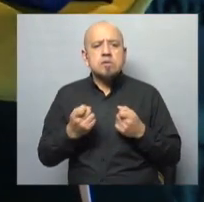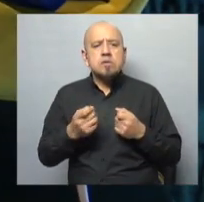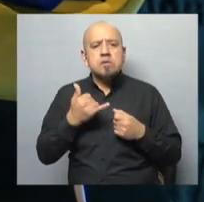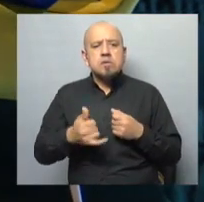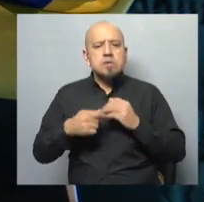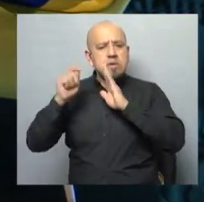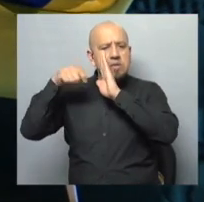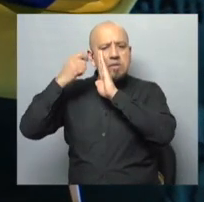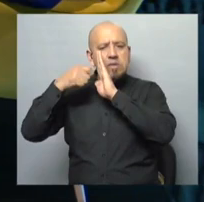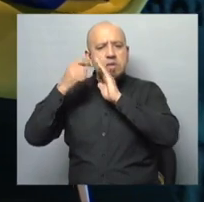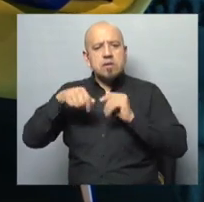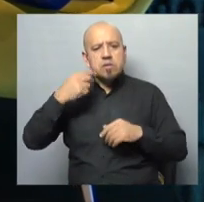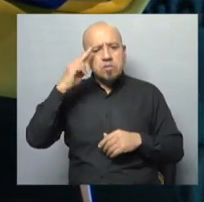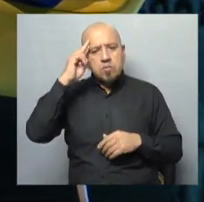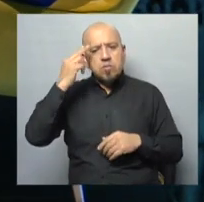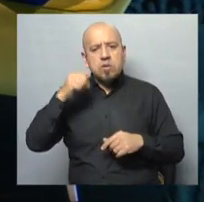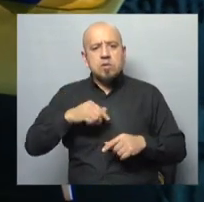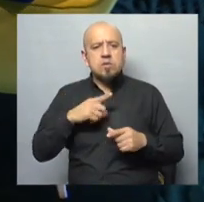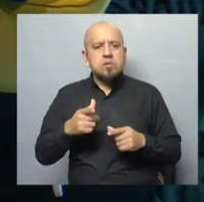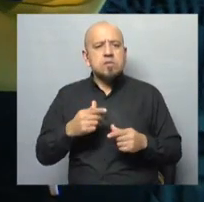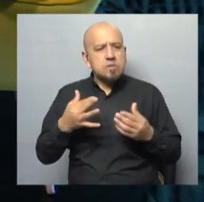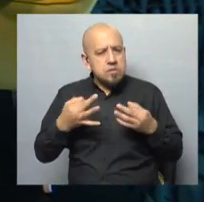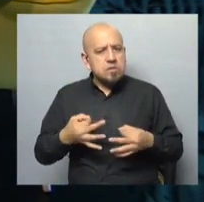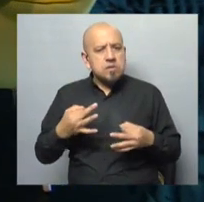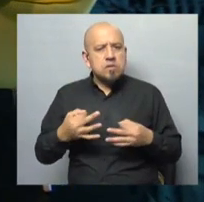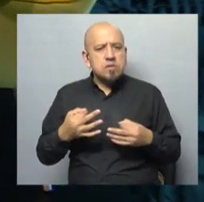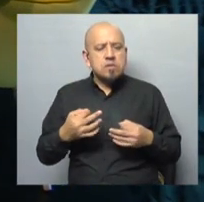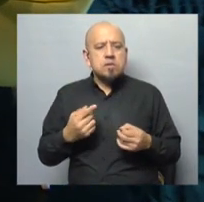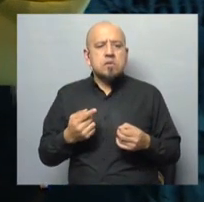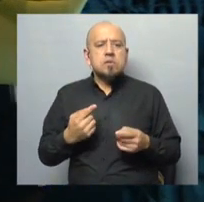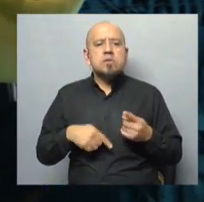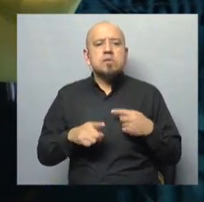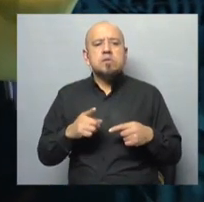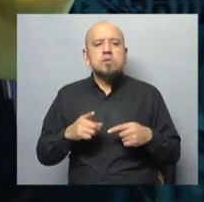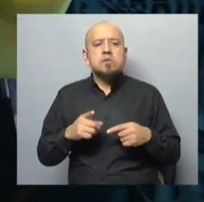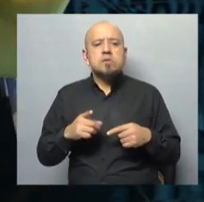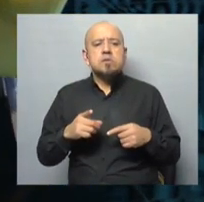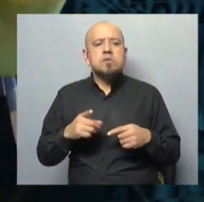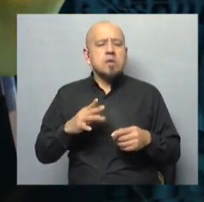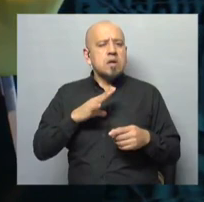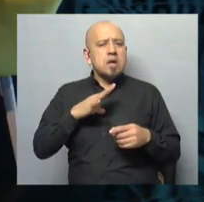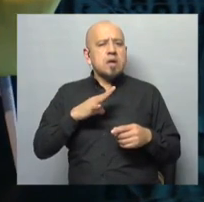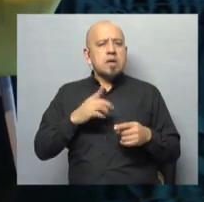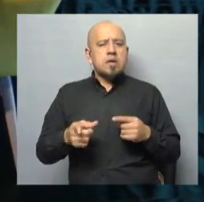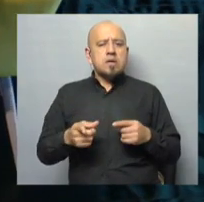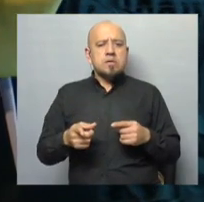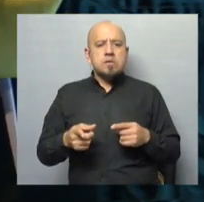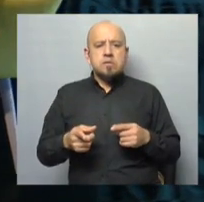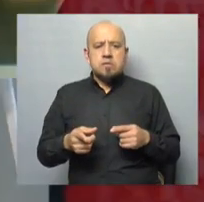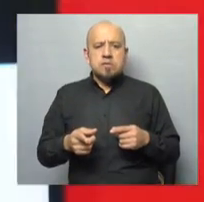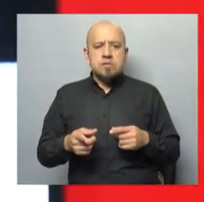nacional de verdad lo sé será muy necesario esto y hay algo de eso hay algo hay algo de que de